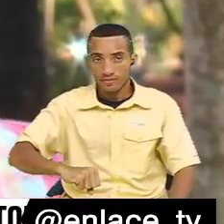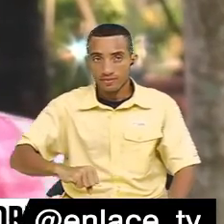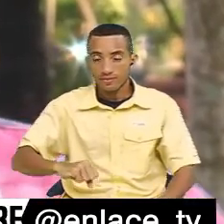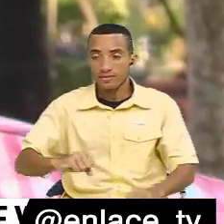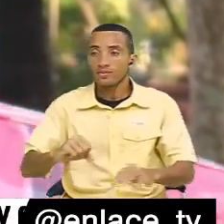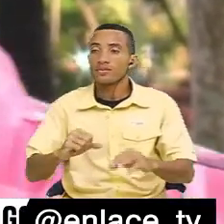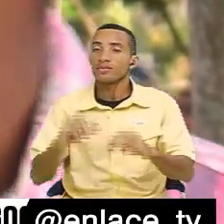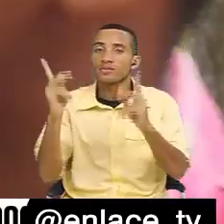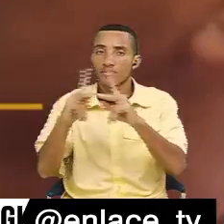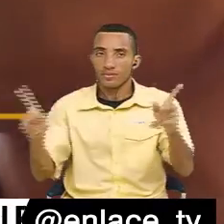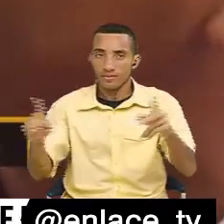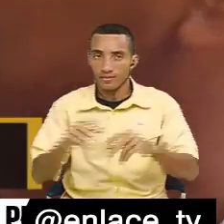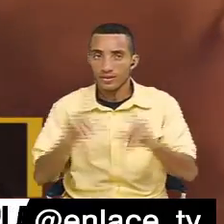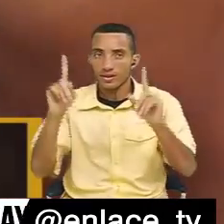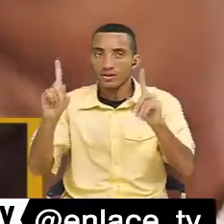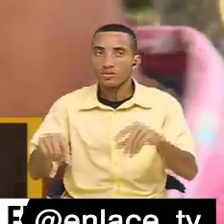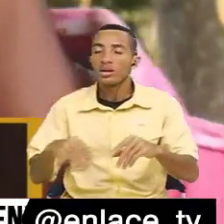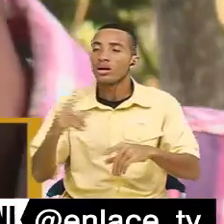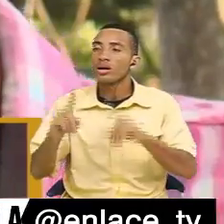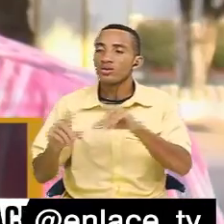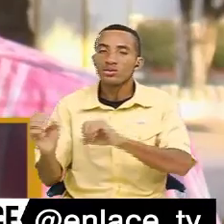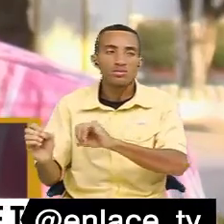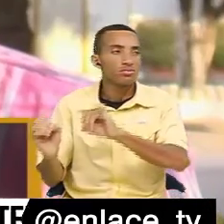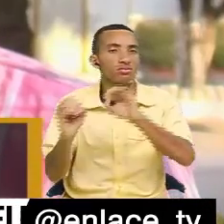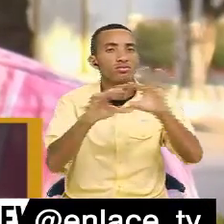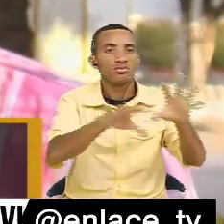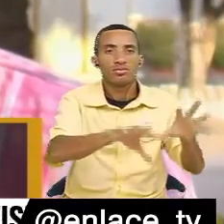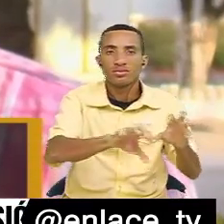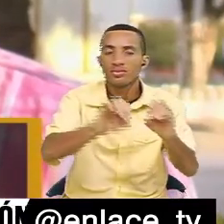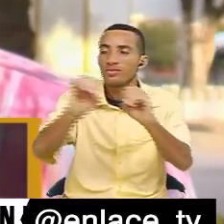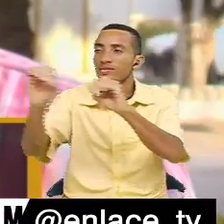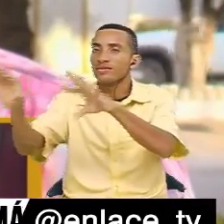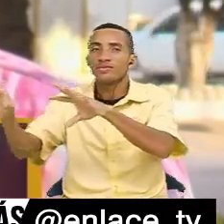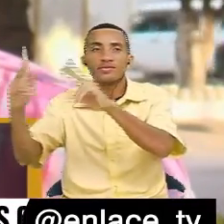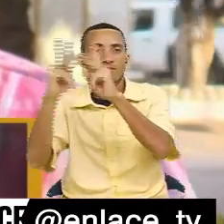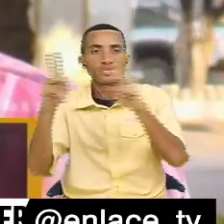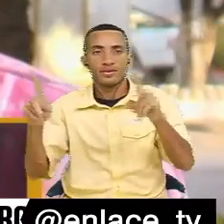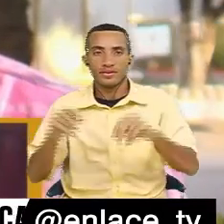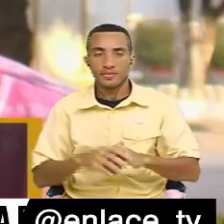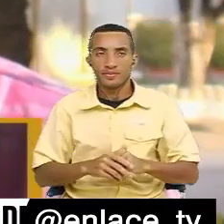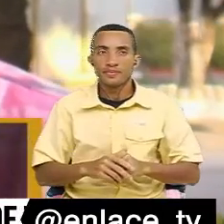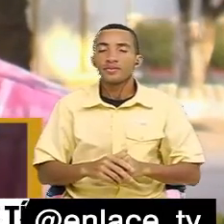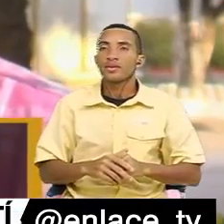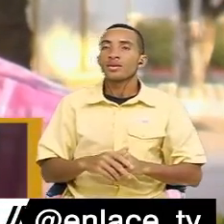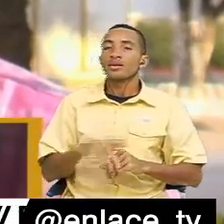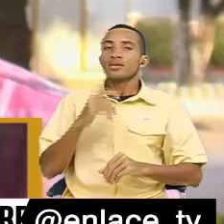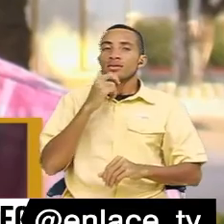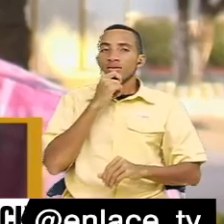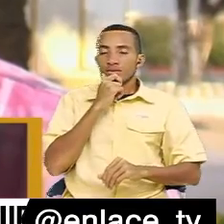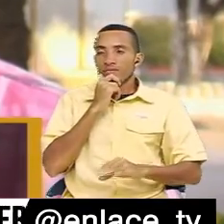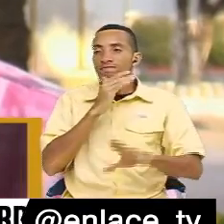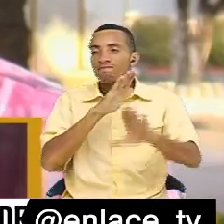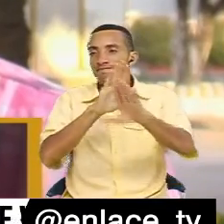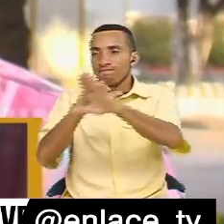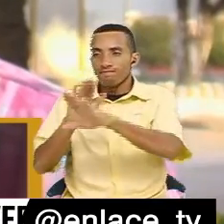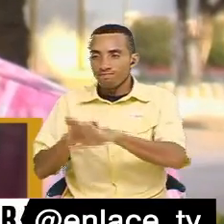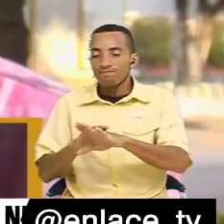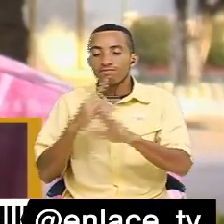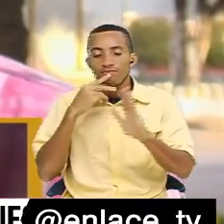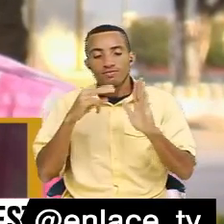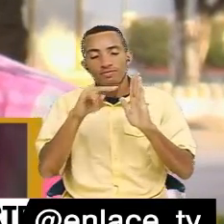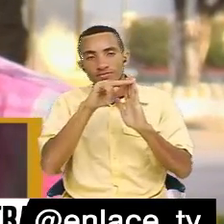según este espacio, se da a desplazados en Barranca Bermeja. La circular informativa 001-2016 hace un llamado al cumplimiento del marco